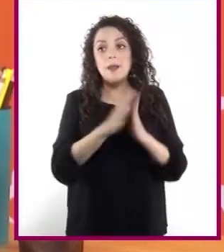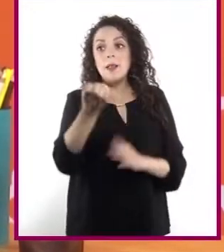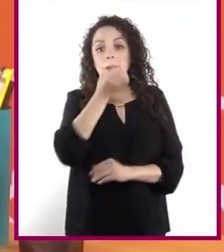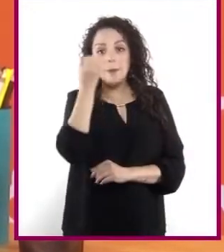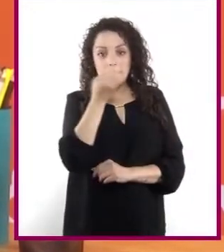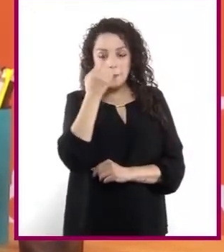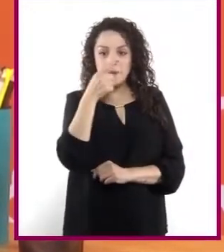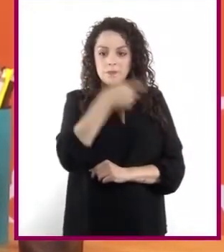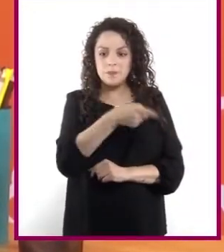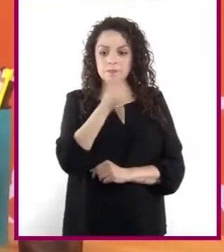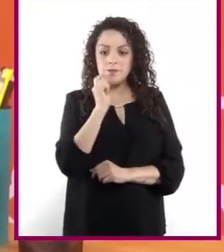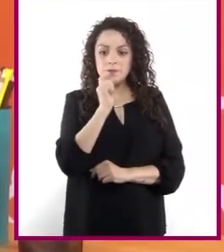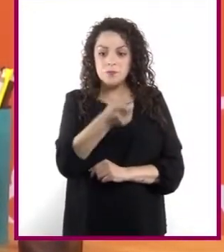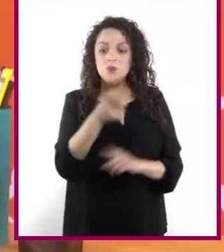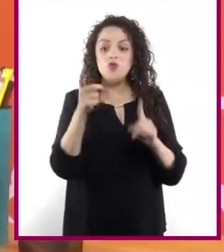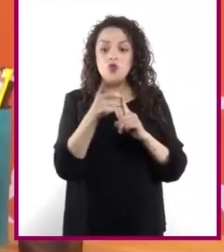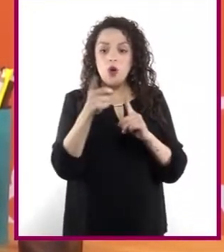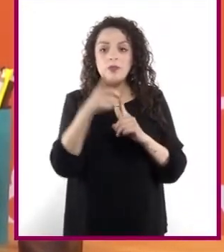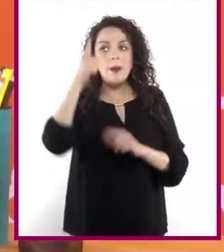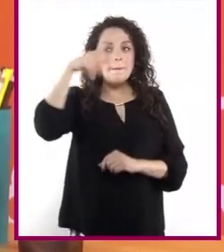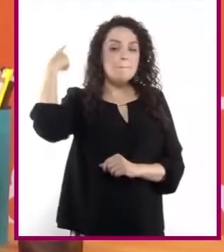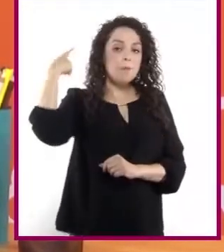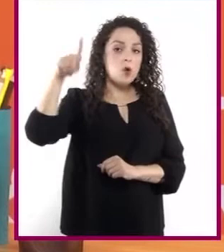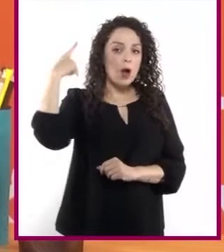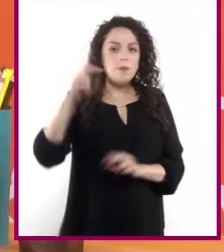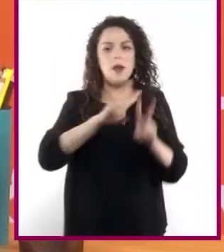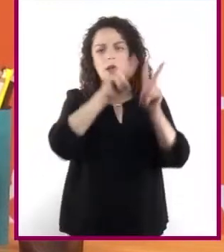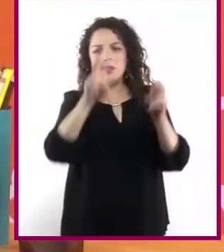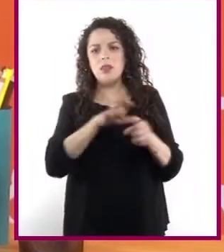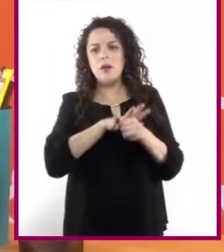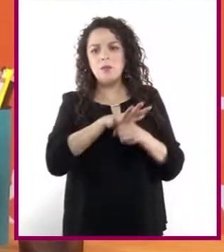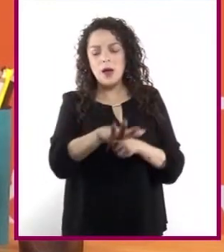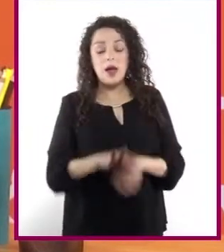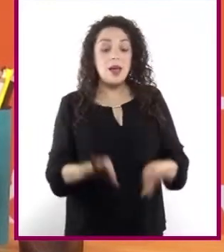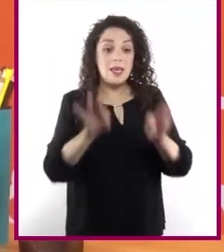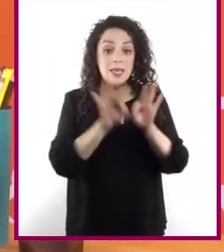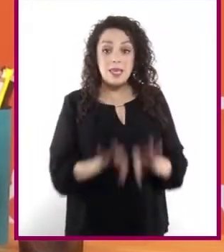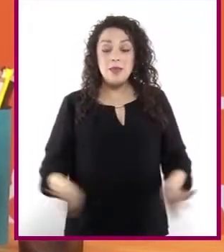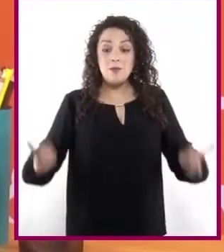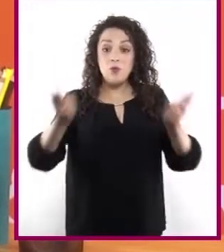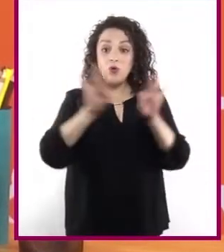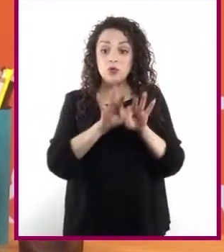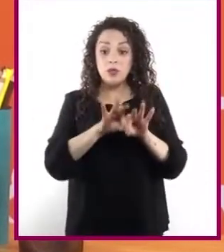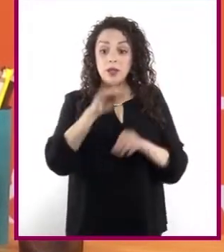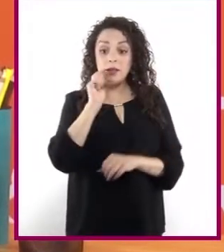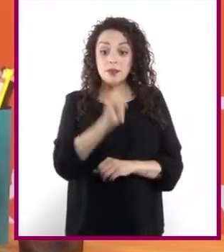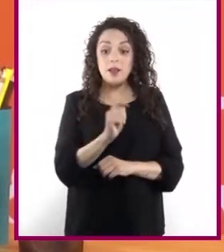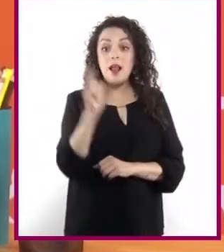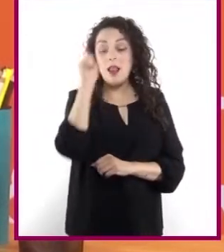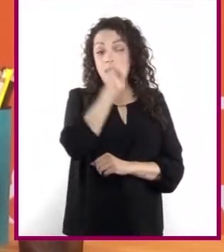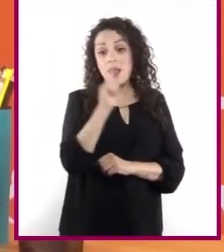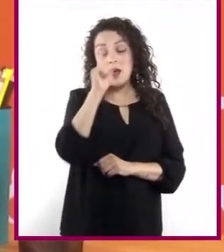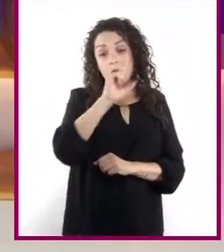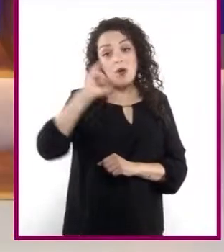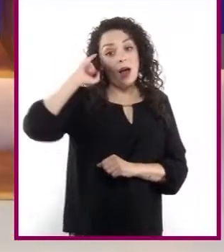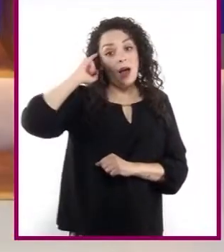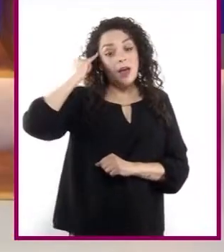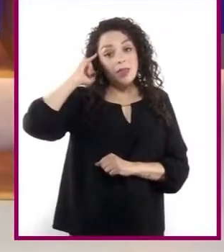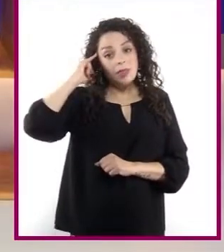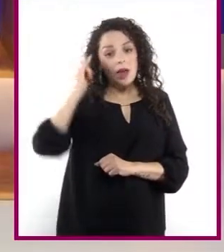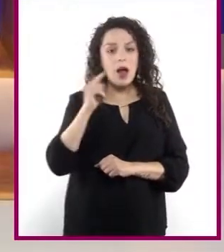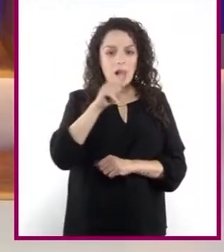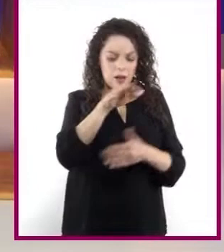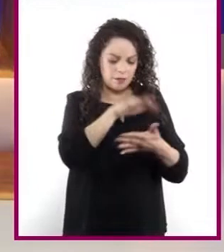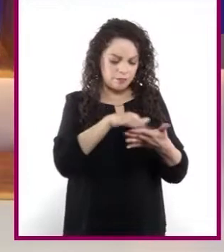se realizó en el estado de Puebla. Su tema fue sobre la importancia de las lenguas indígenas y preparó un